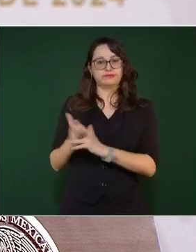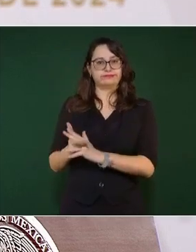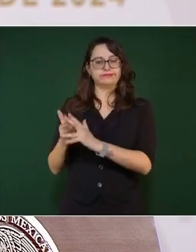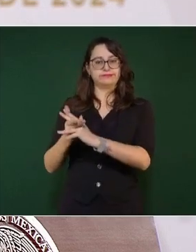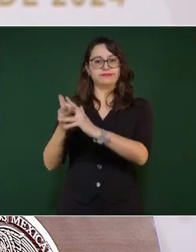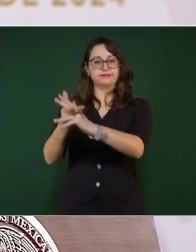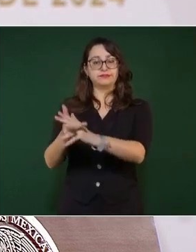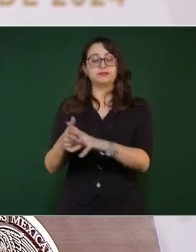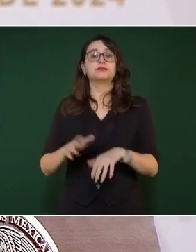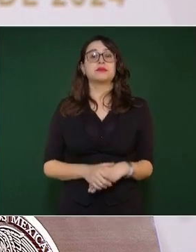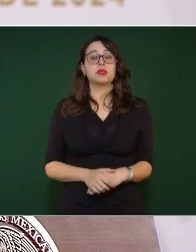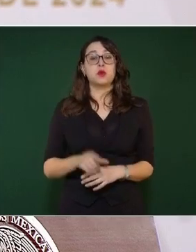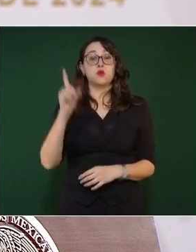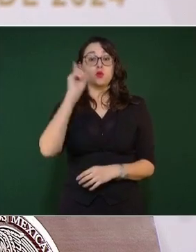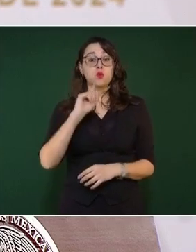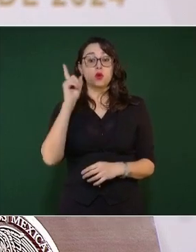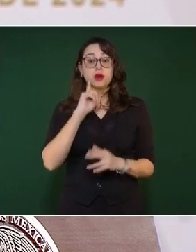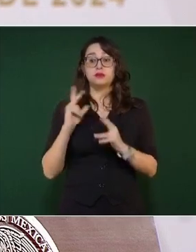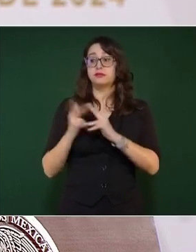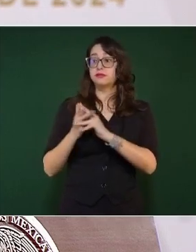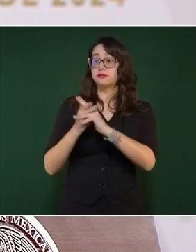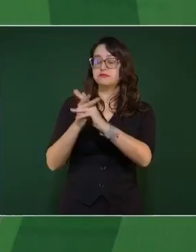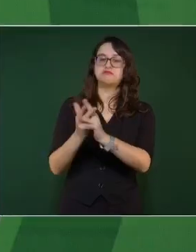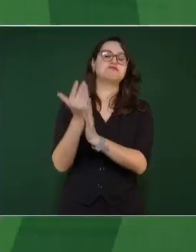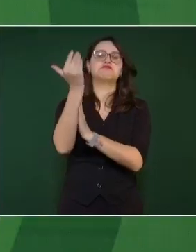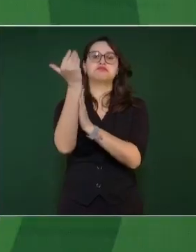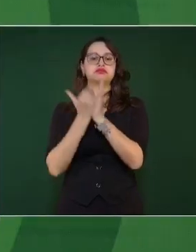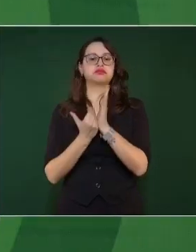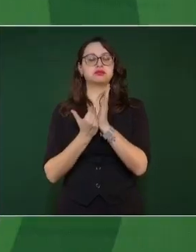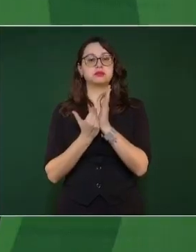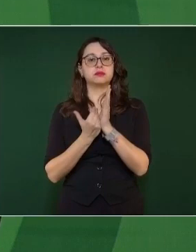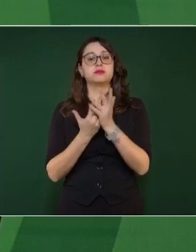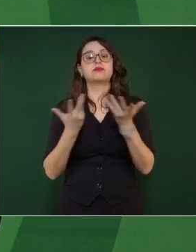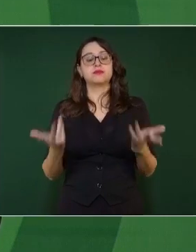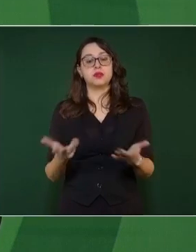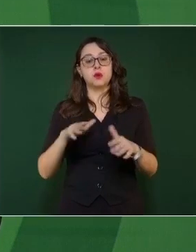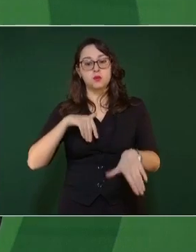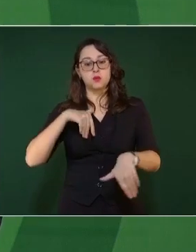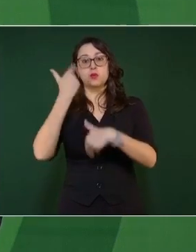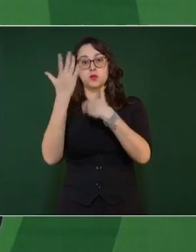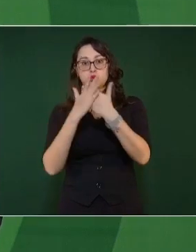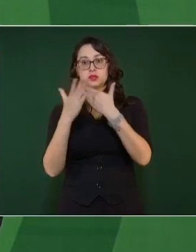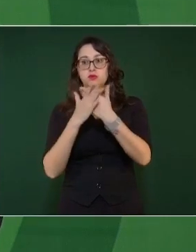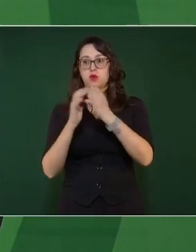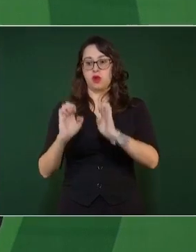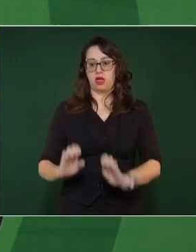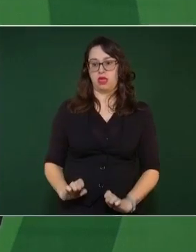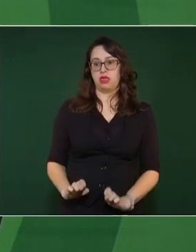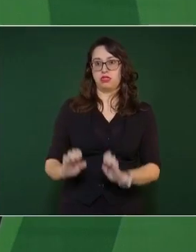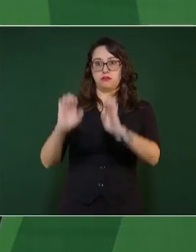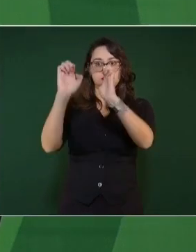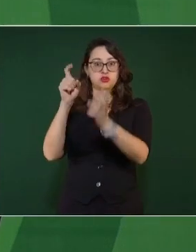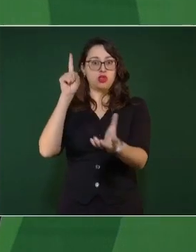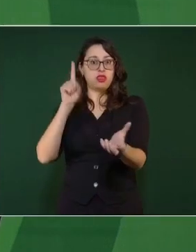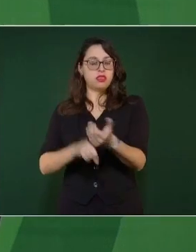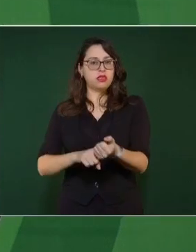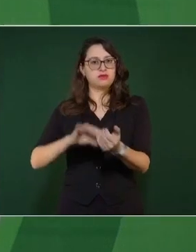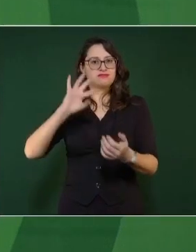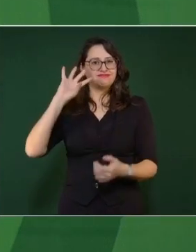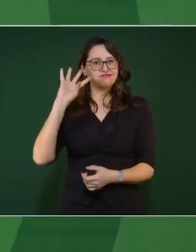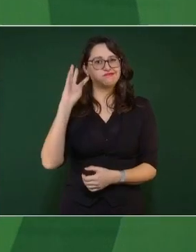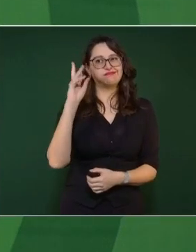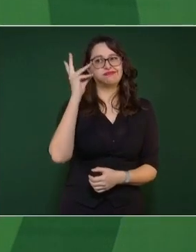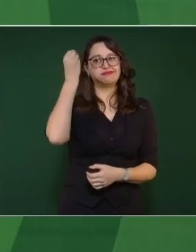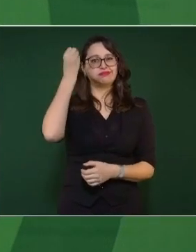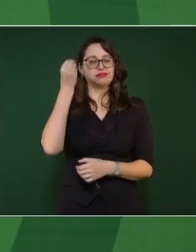número de feminicidios. Y en los próximos días vamos a inaugurar el edificio que concentrará la más moderna tecnología a